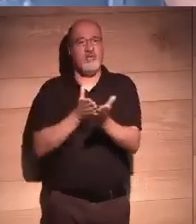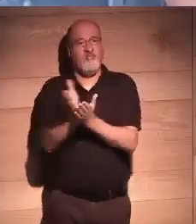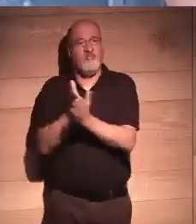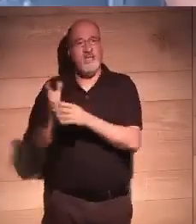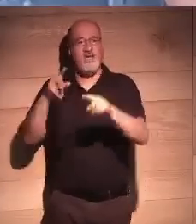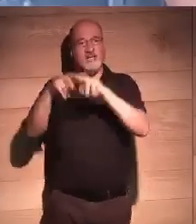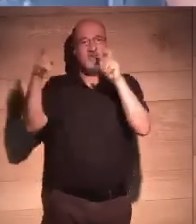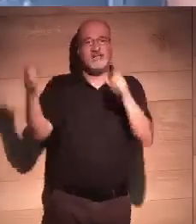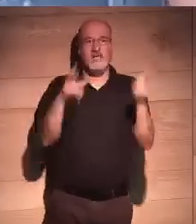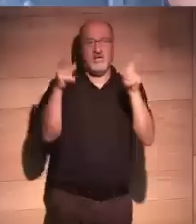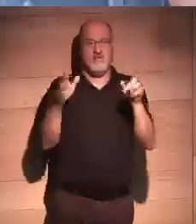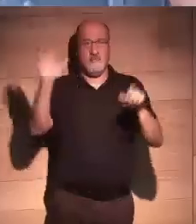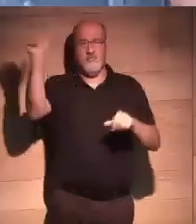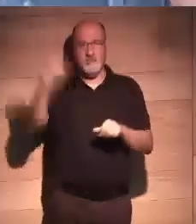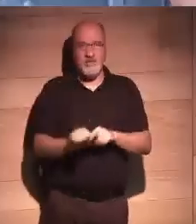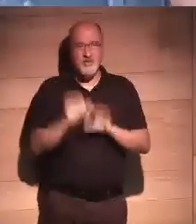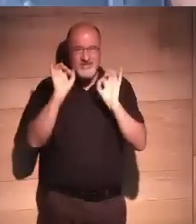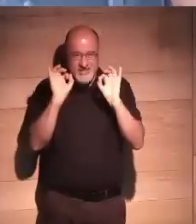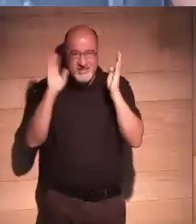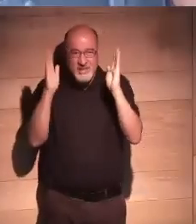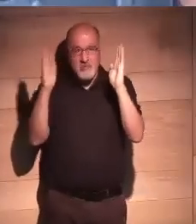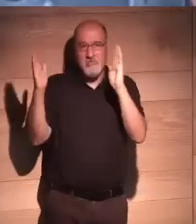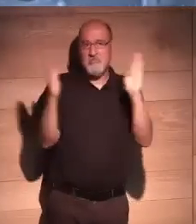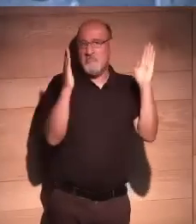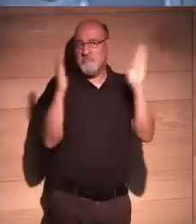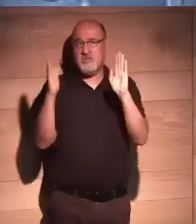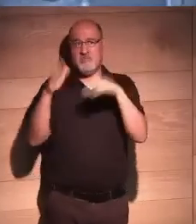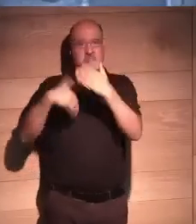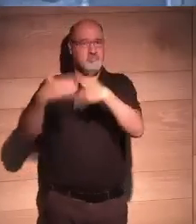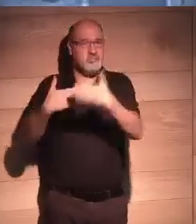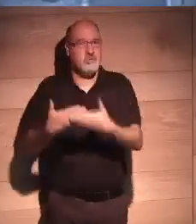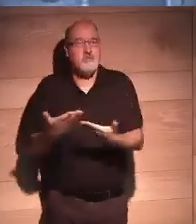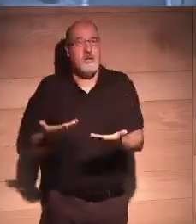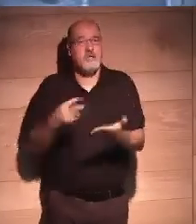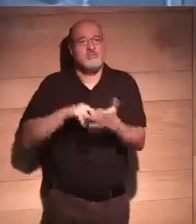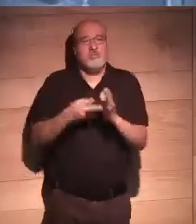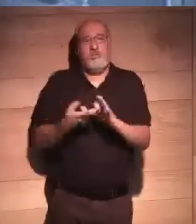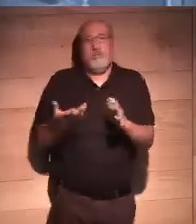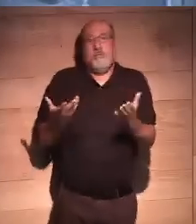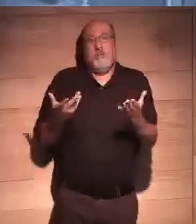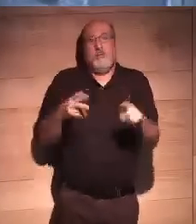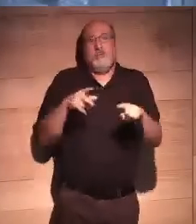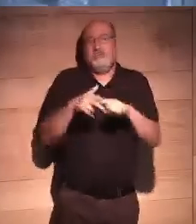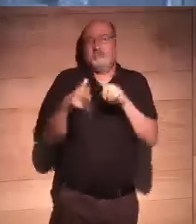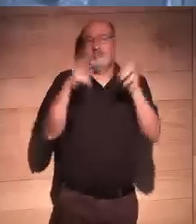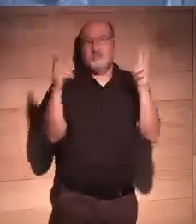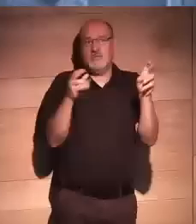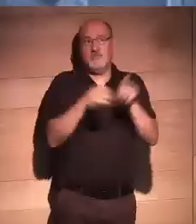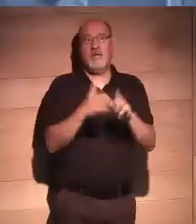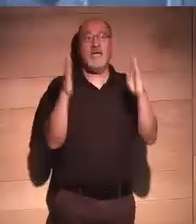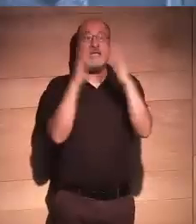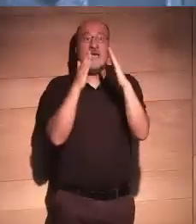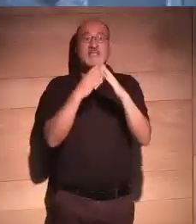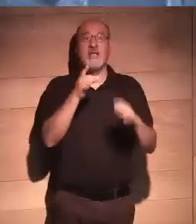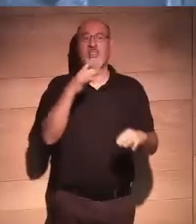todo series, consumir productos más atemporales y luego para dar una segunda vida a series. Bueno, por ejemplo, el caso de La Casa de Papel.